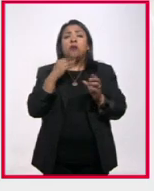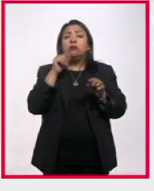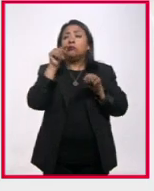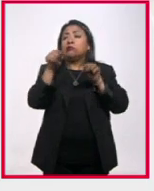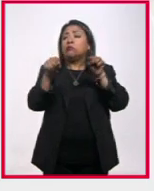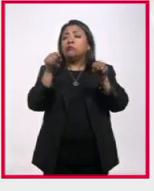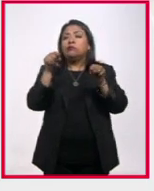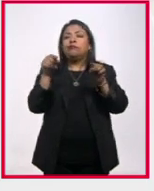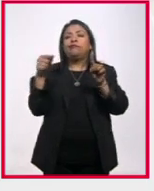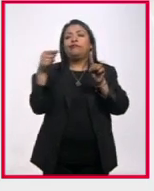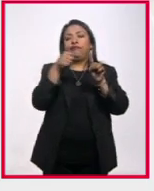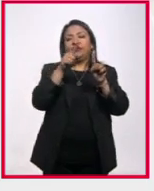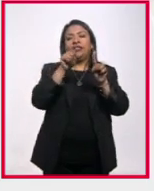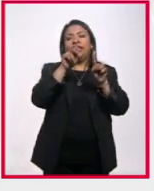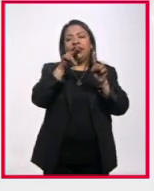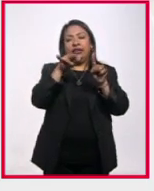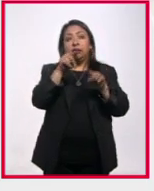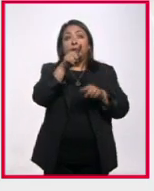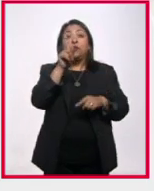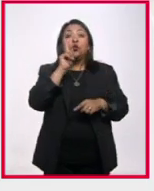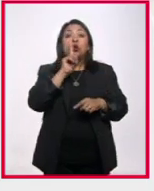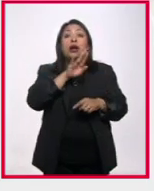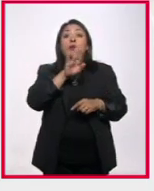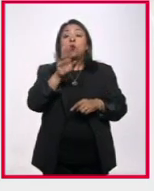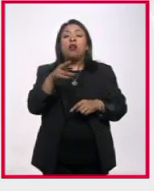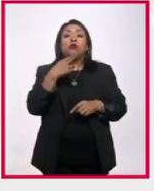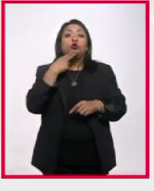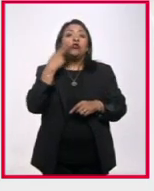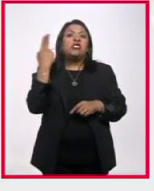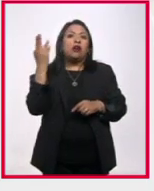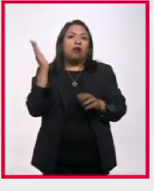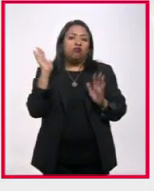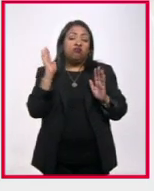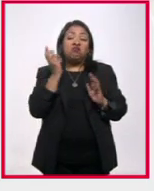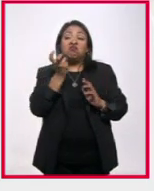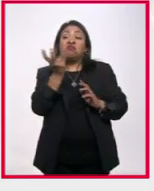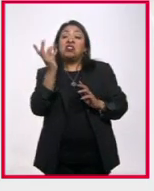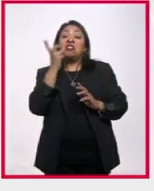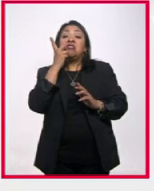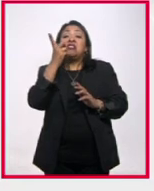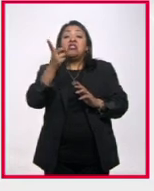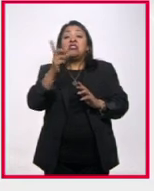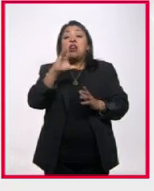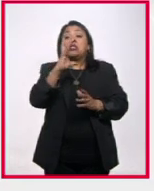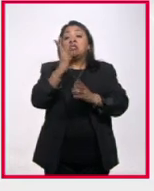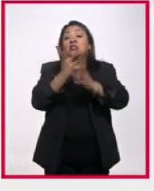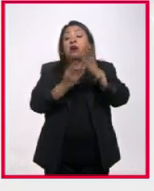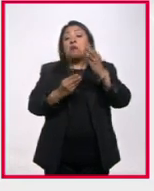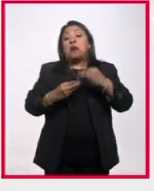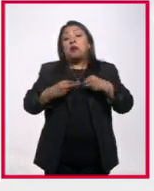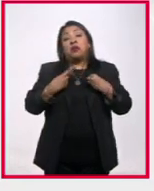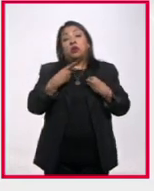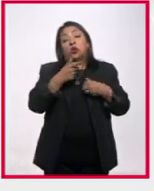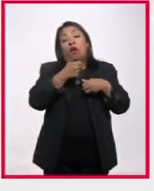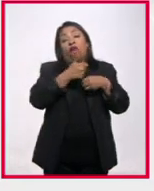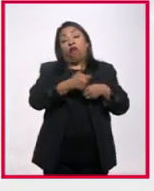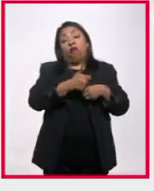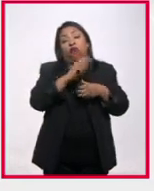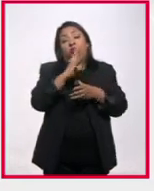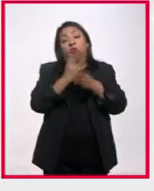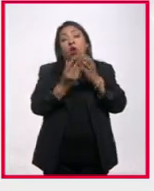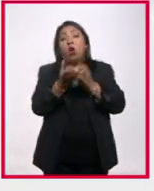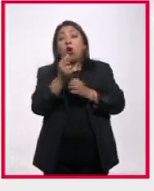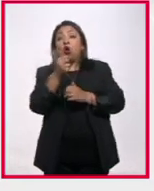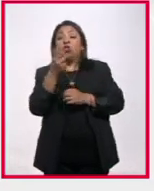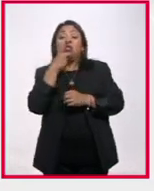¿no? Teresa falleció, se suicidó. Muchos dicen que fue una manera de escapar de la vida que tenía. Otros